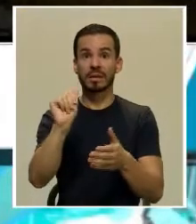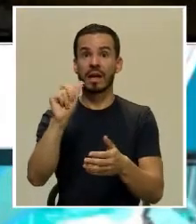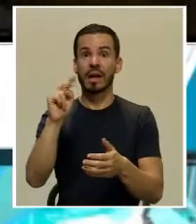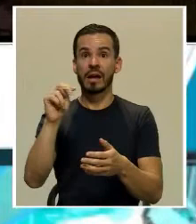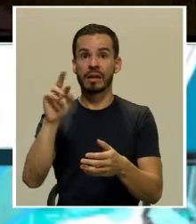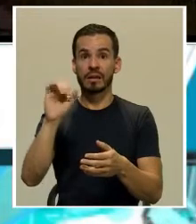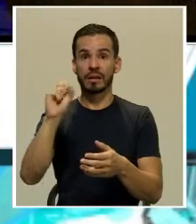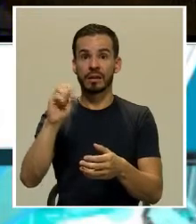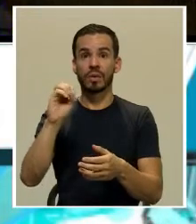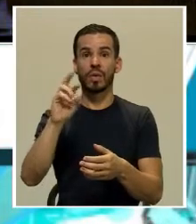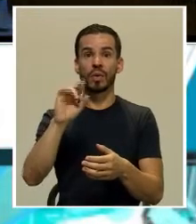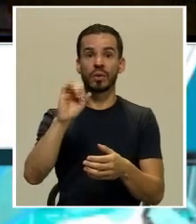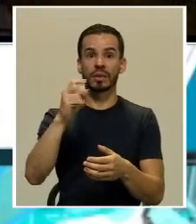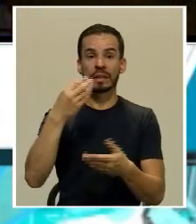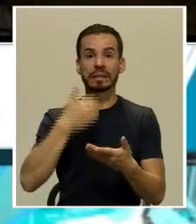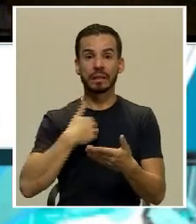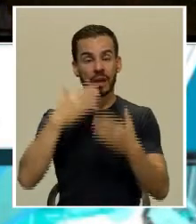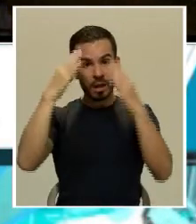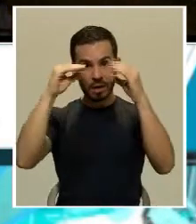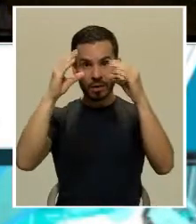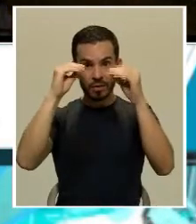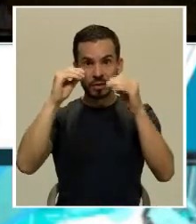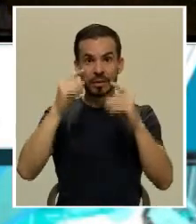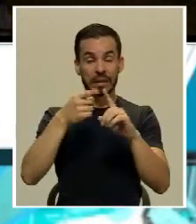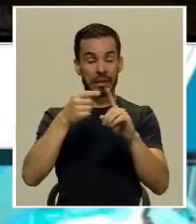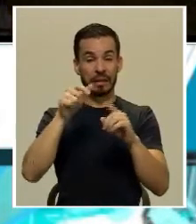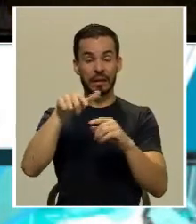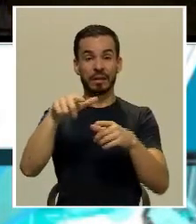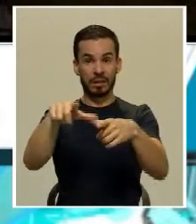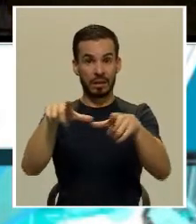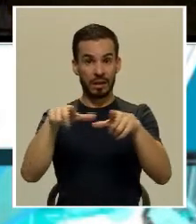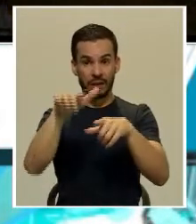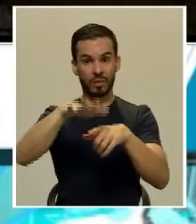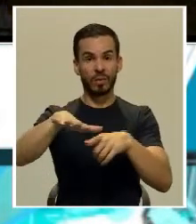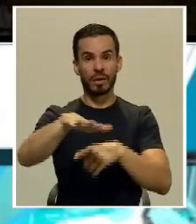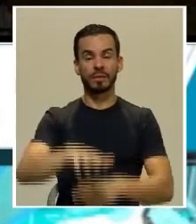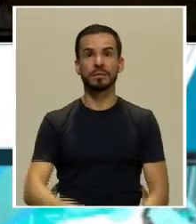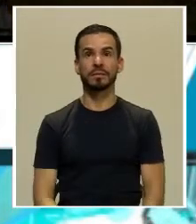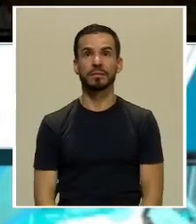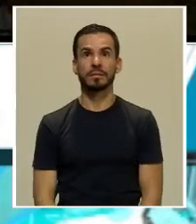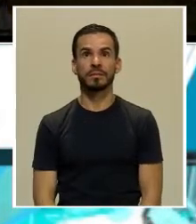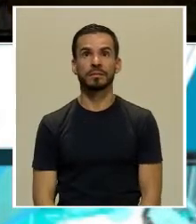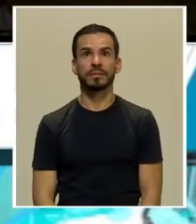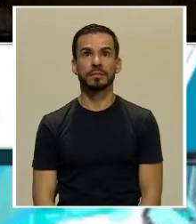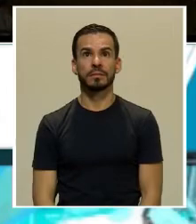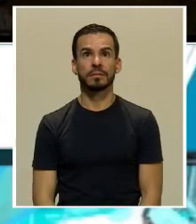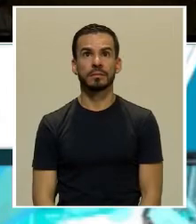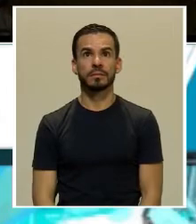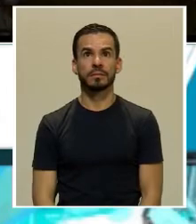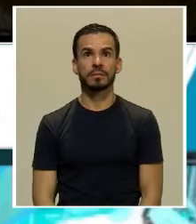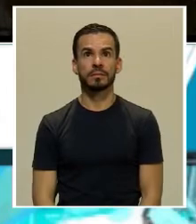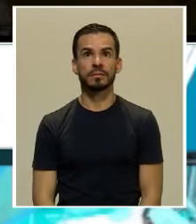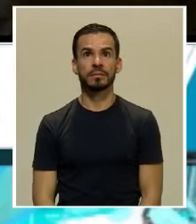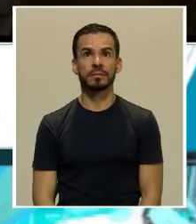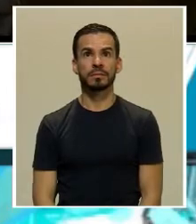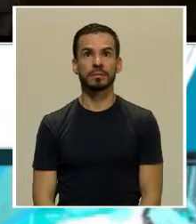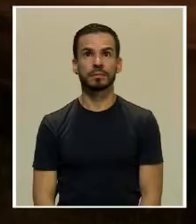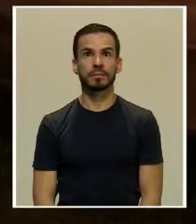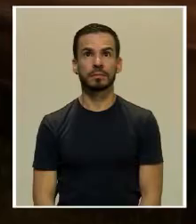Andrés Ortiz, nos tiene la información desde el asentamiento. Adelante, Andrés.